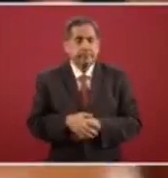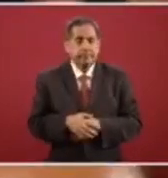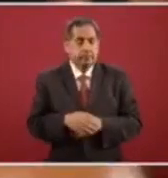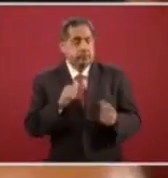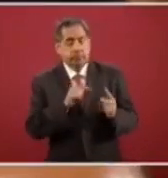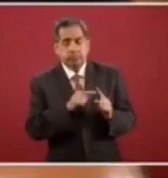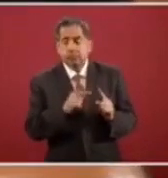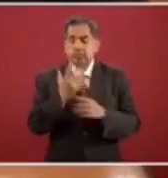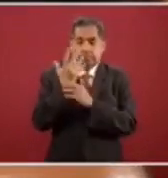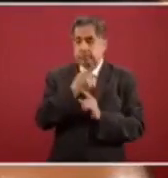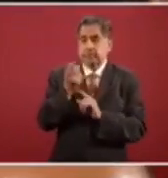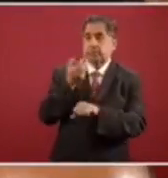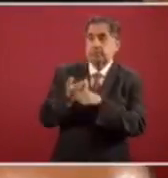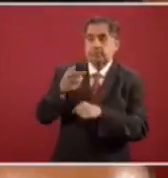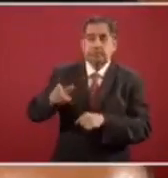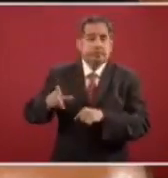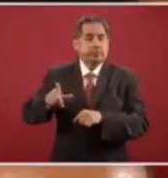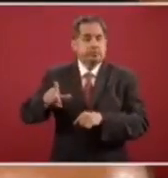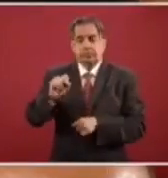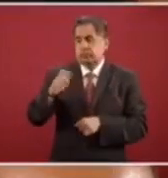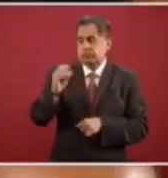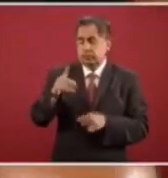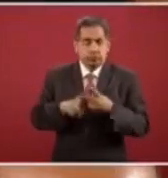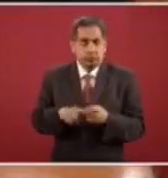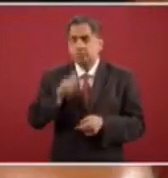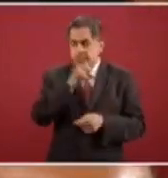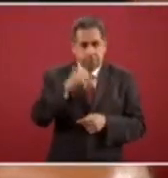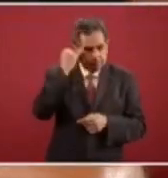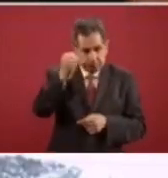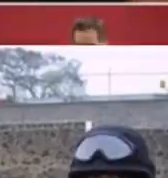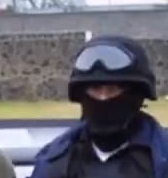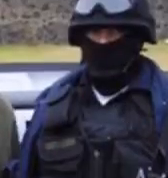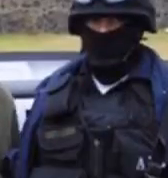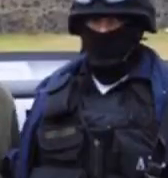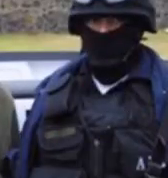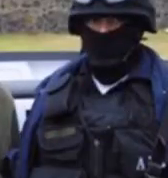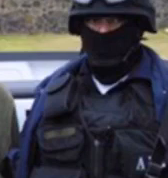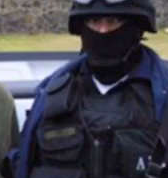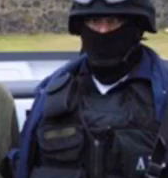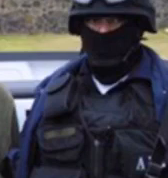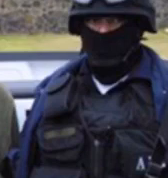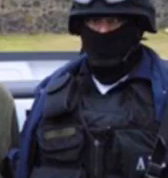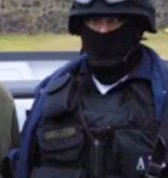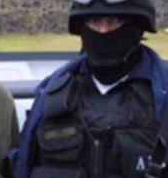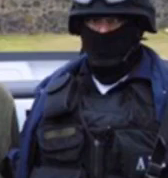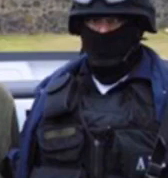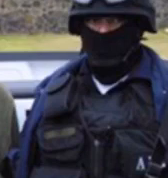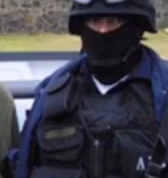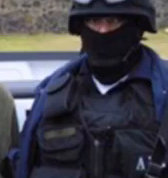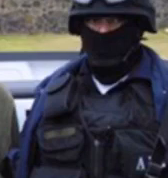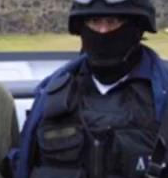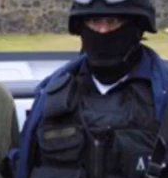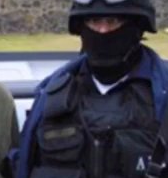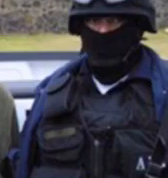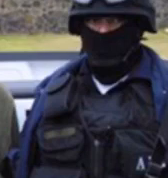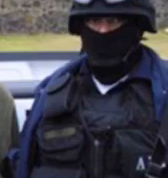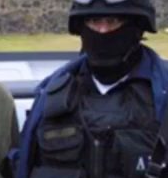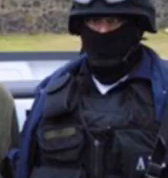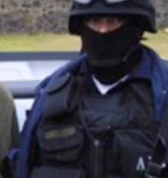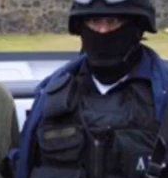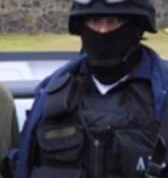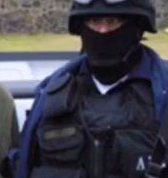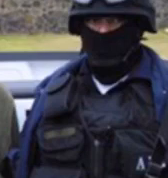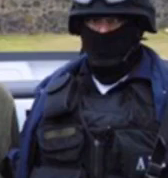la secretaria, perdón, de Gobernación ha dicho textualmente lo siguiente: los mismos criterios, los mismísimos criterios con los que salió Florence Cassés, tendría que salir Israel